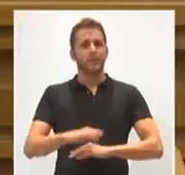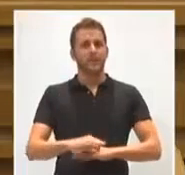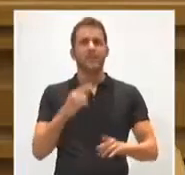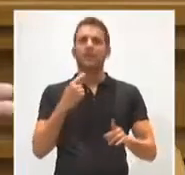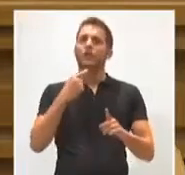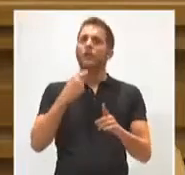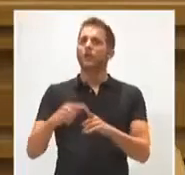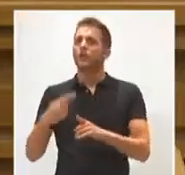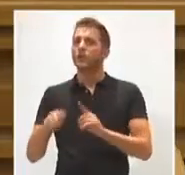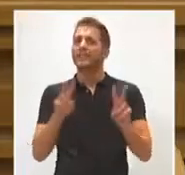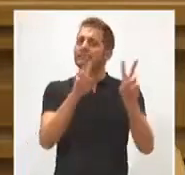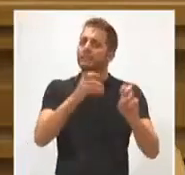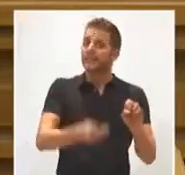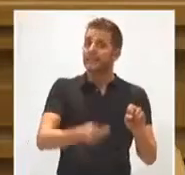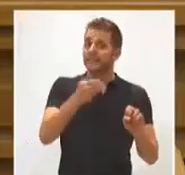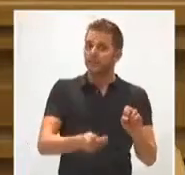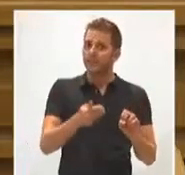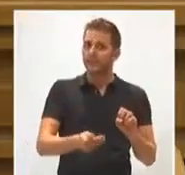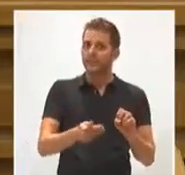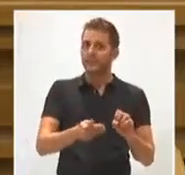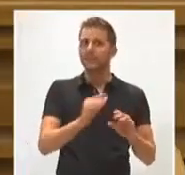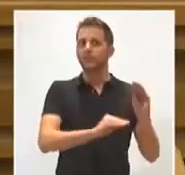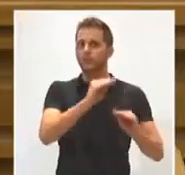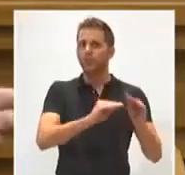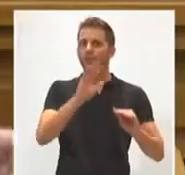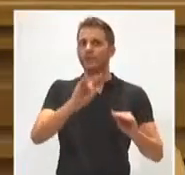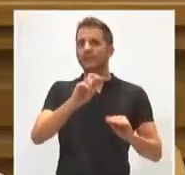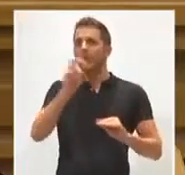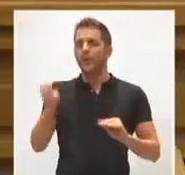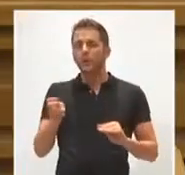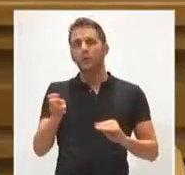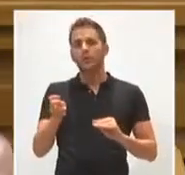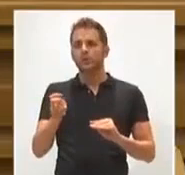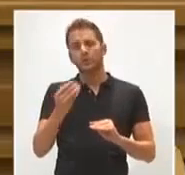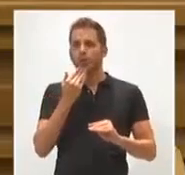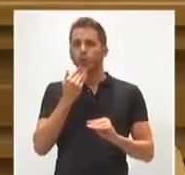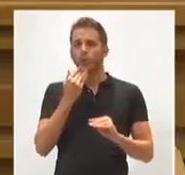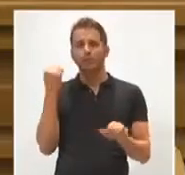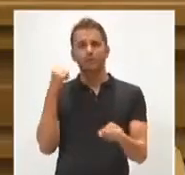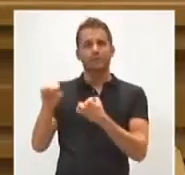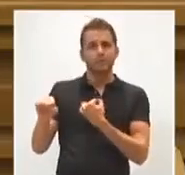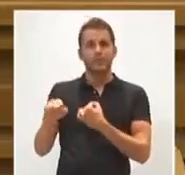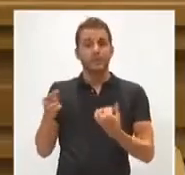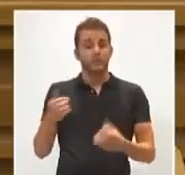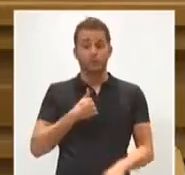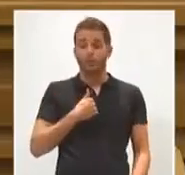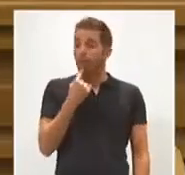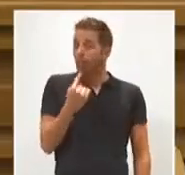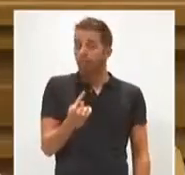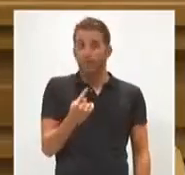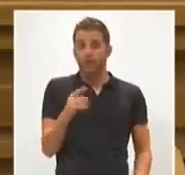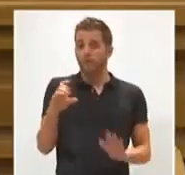pero los grandes siempre estarán aparcados y crean que esto lo hago desde una convicción absoluta de defensa